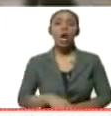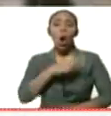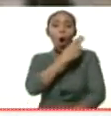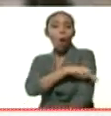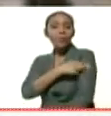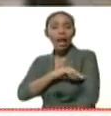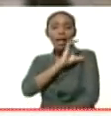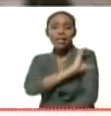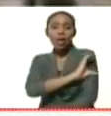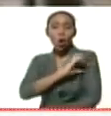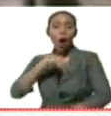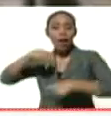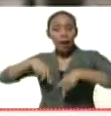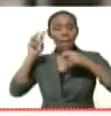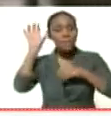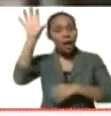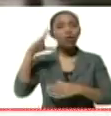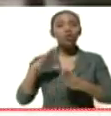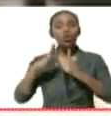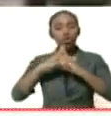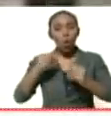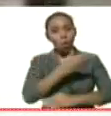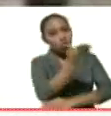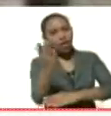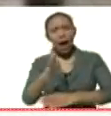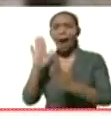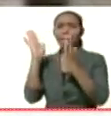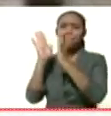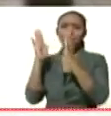hospitales clínicos del país. A todos ustedes,